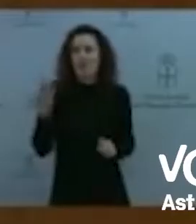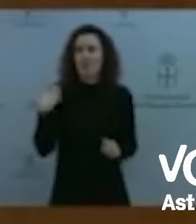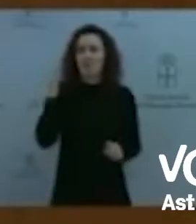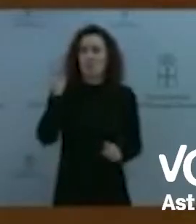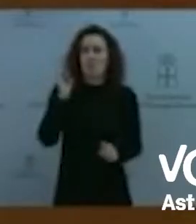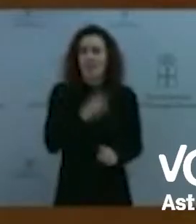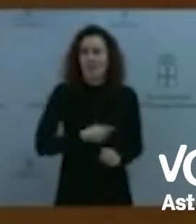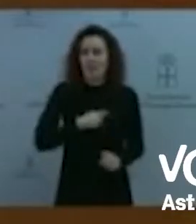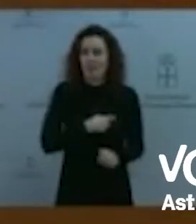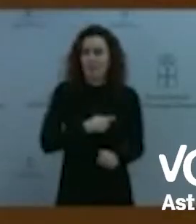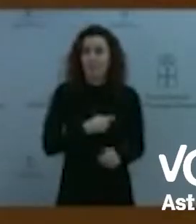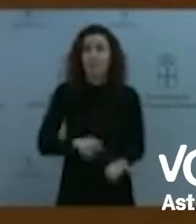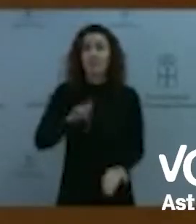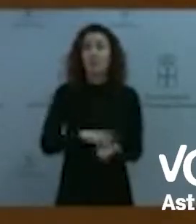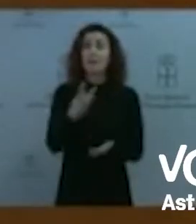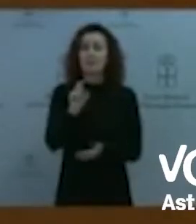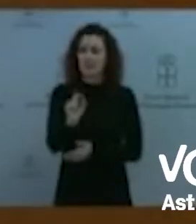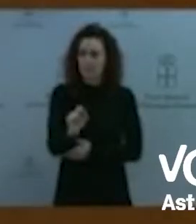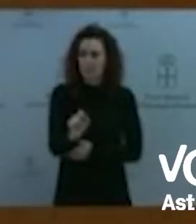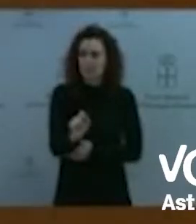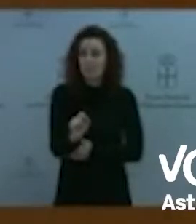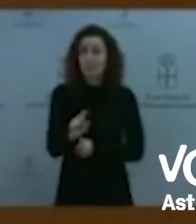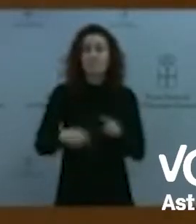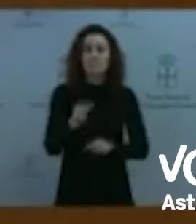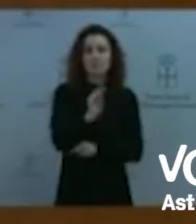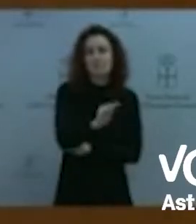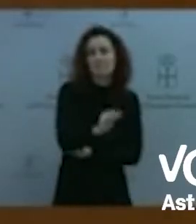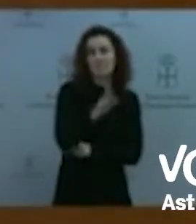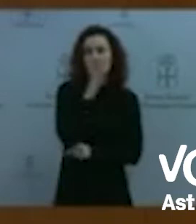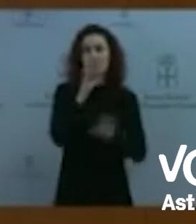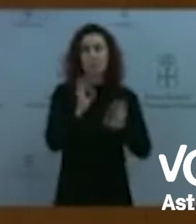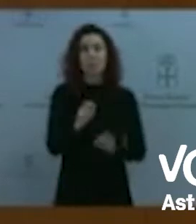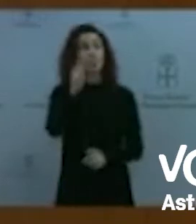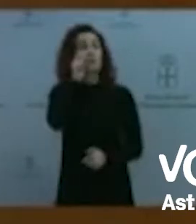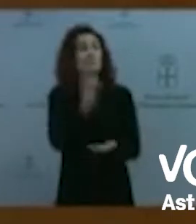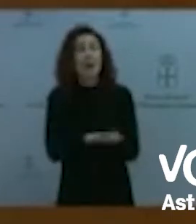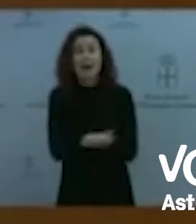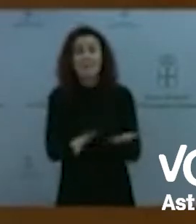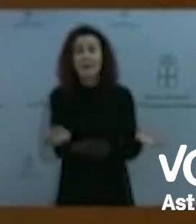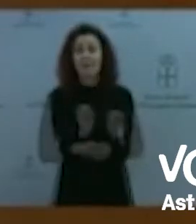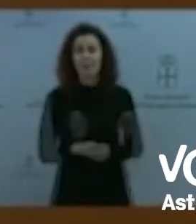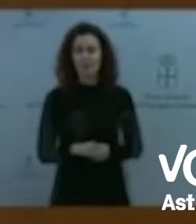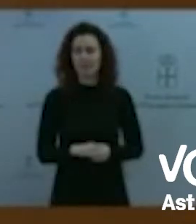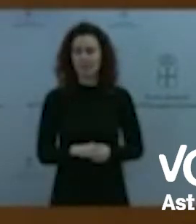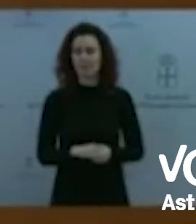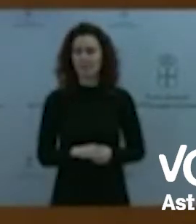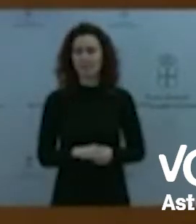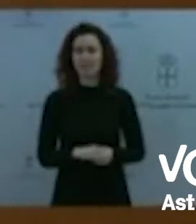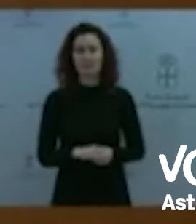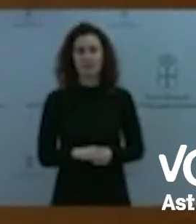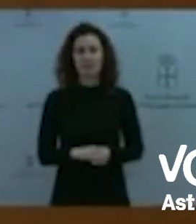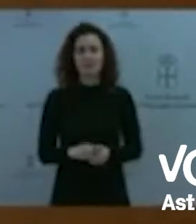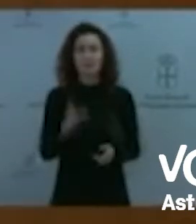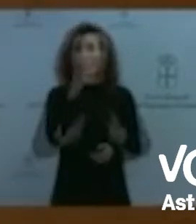Si no le preguntamos por turismo, usted prácticamente no habla. O sea, ya es un acto propio el no hablar de turismo suyo. Tenemos que forzarla a hablar de turismo. Y el turismo y la